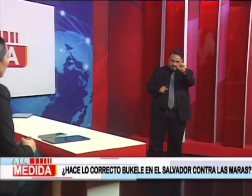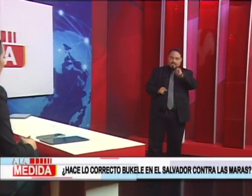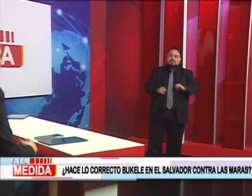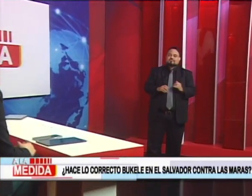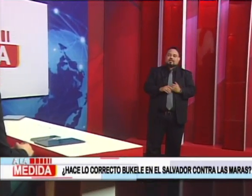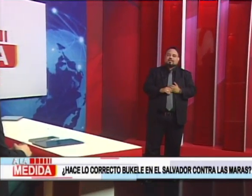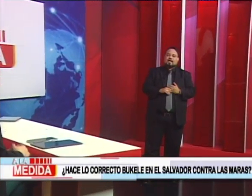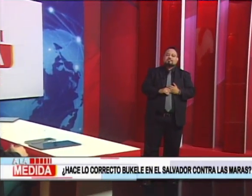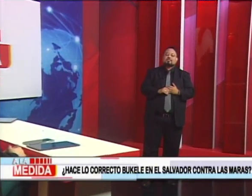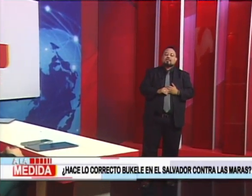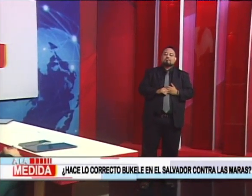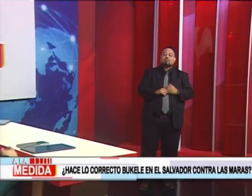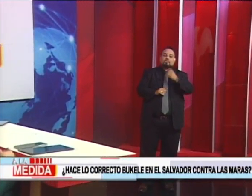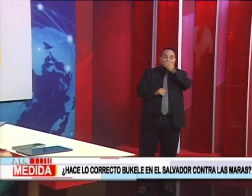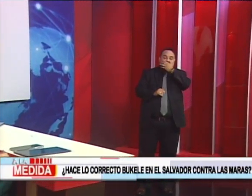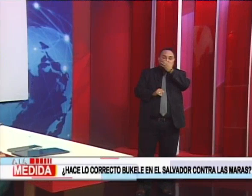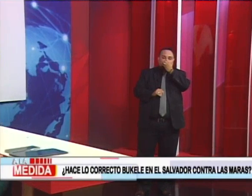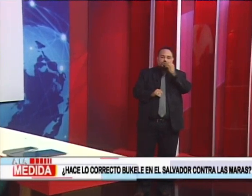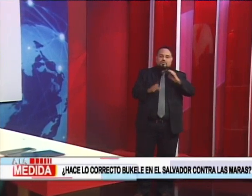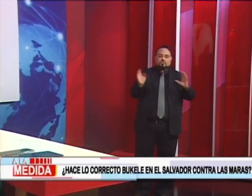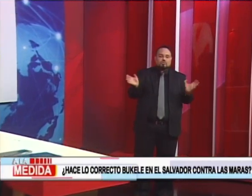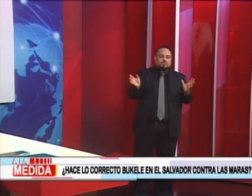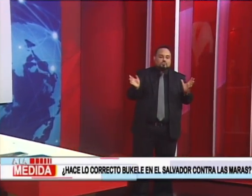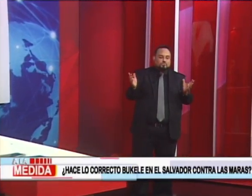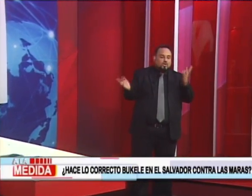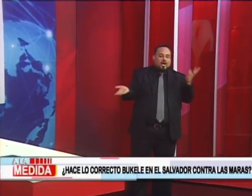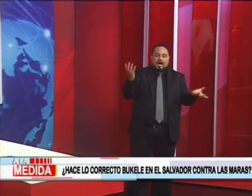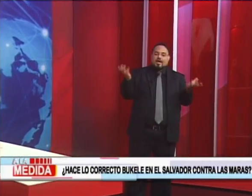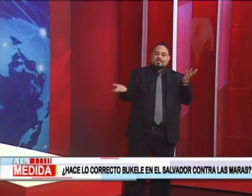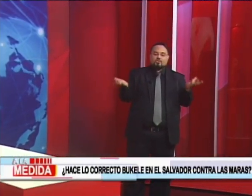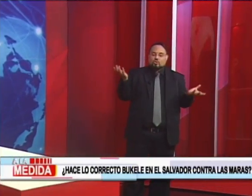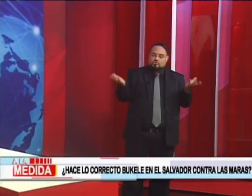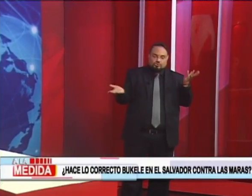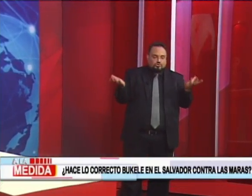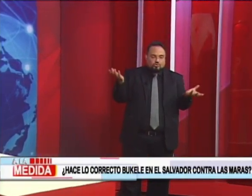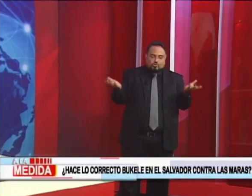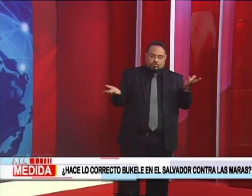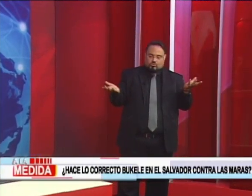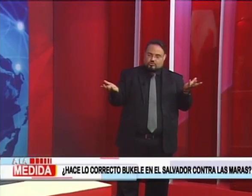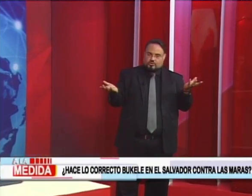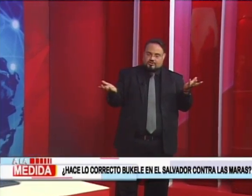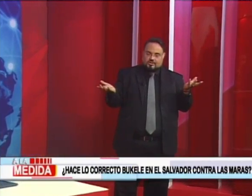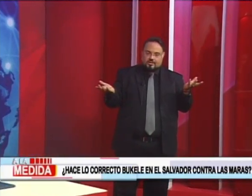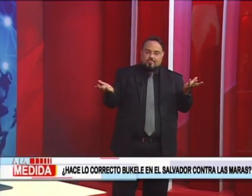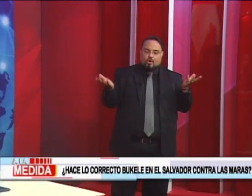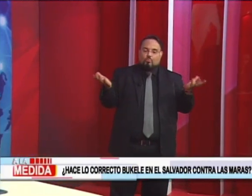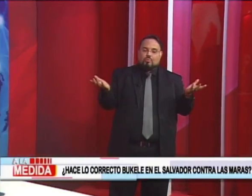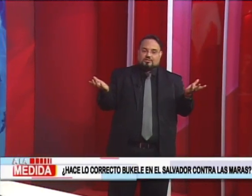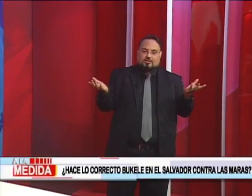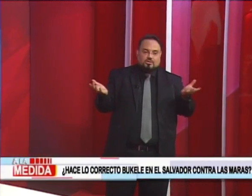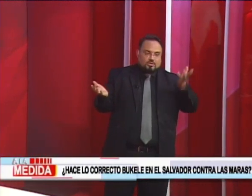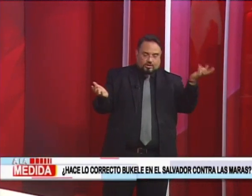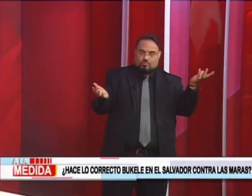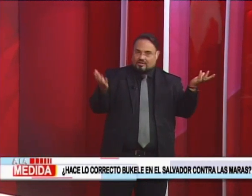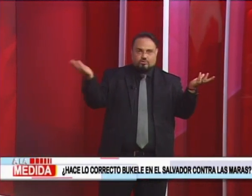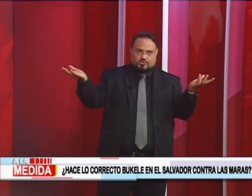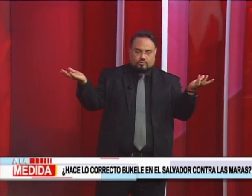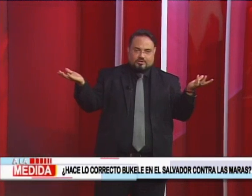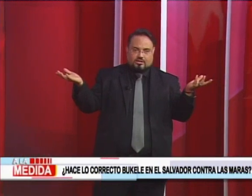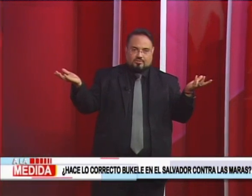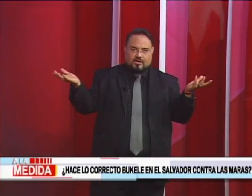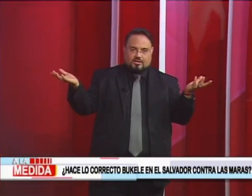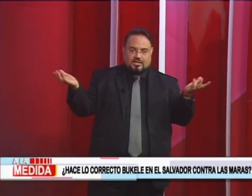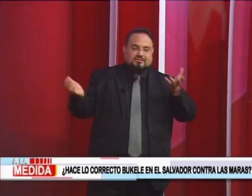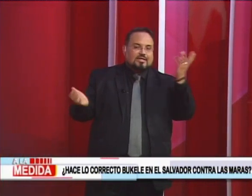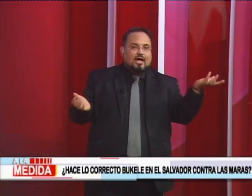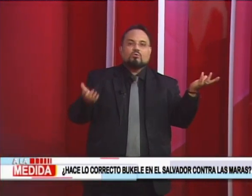usted en casa saque ahí sí que la mejor de las conclusiones una situación hay dos cuestiones aquí opuestas se combate o no se